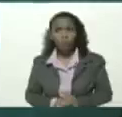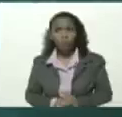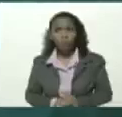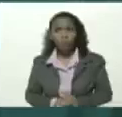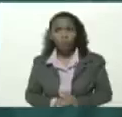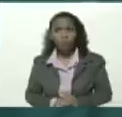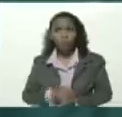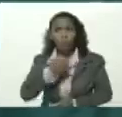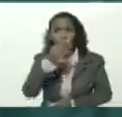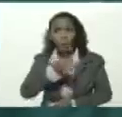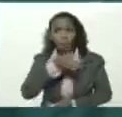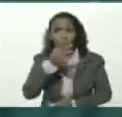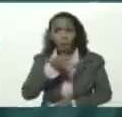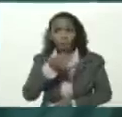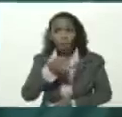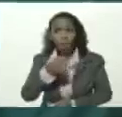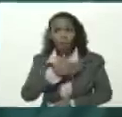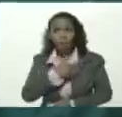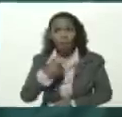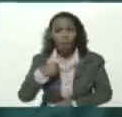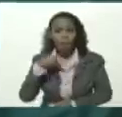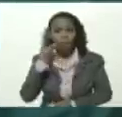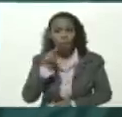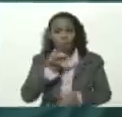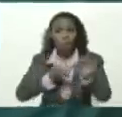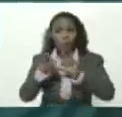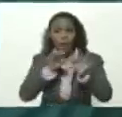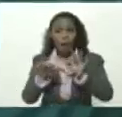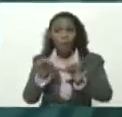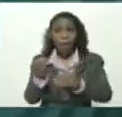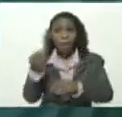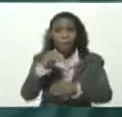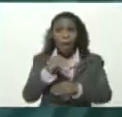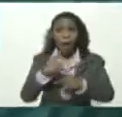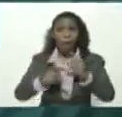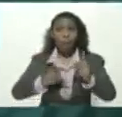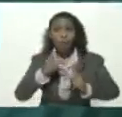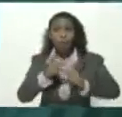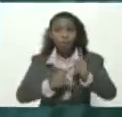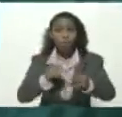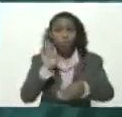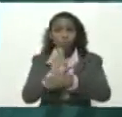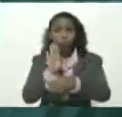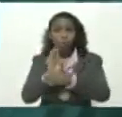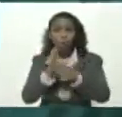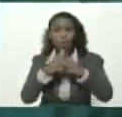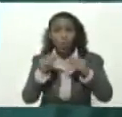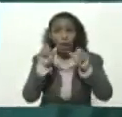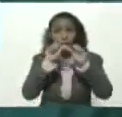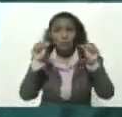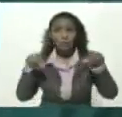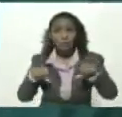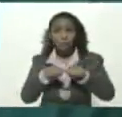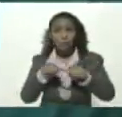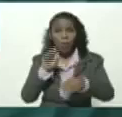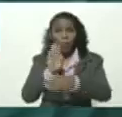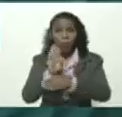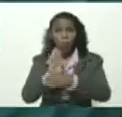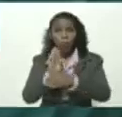Buenas tardes. Quería que tú nos explicara un poco más cómo se da el proceso de protección de todo el sistema electoral,